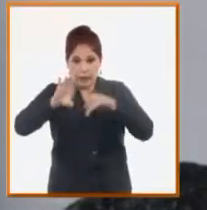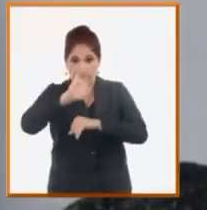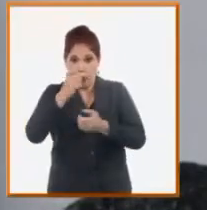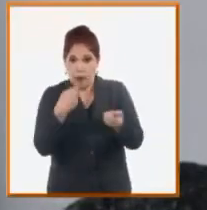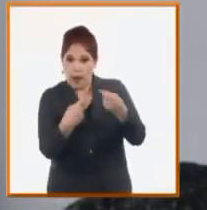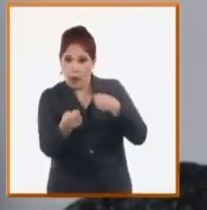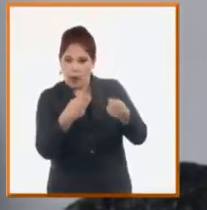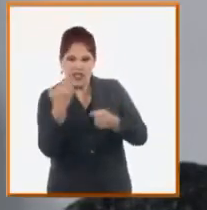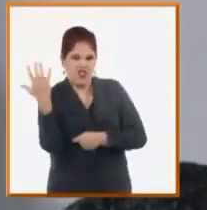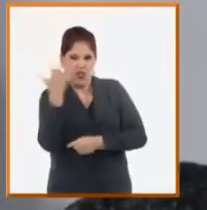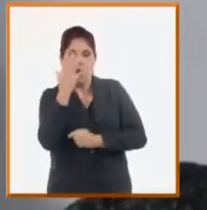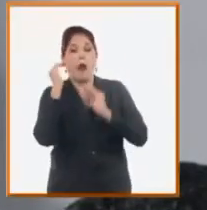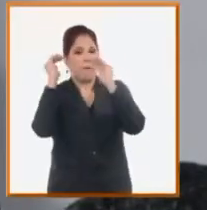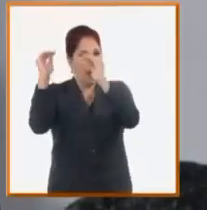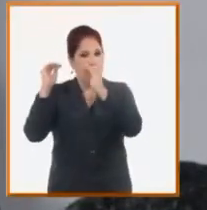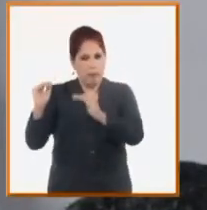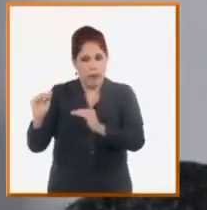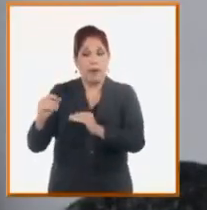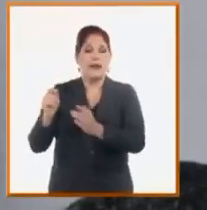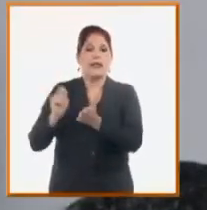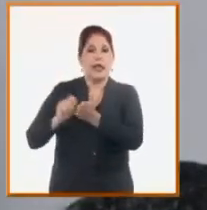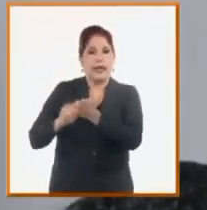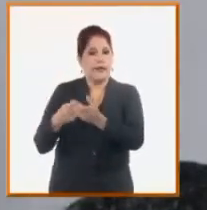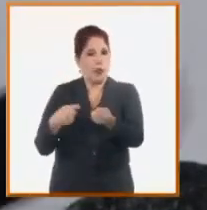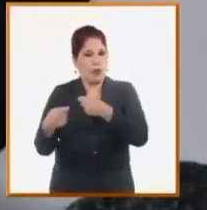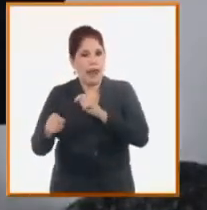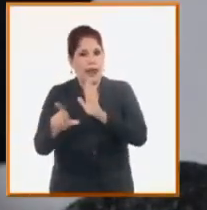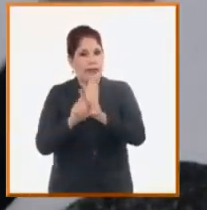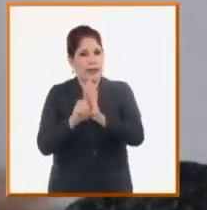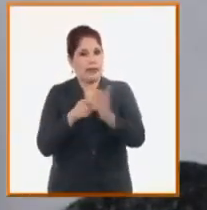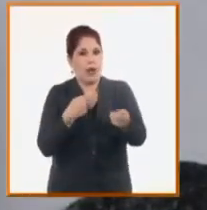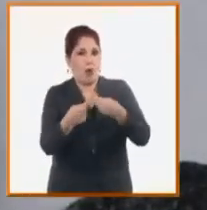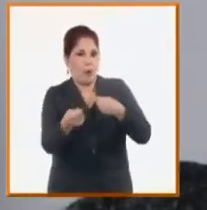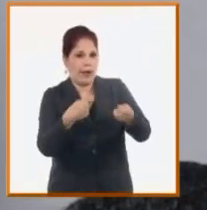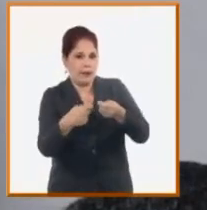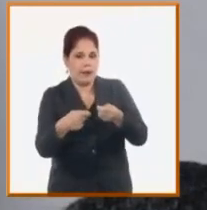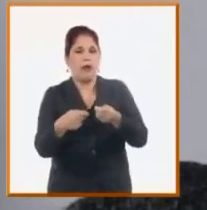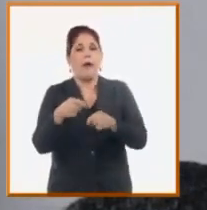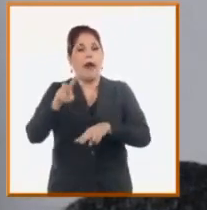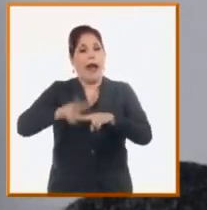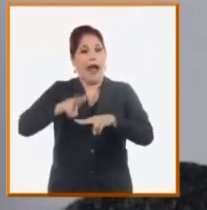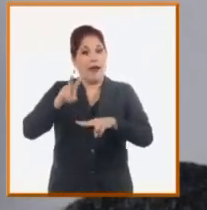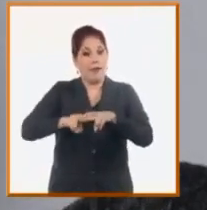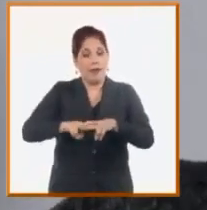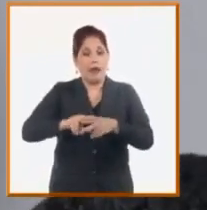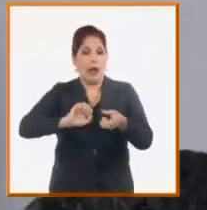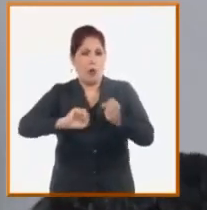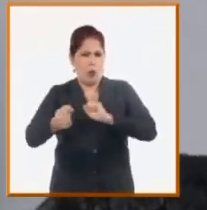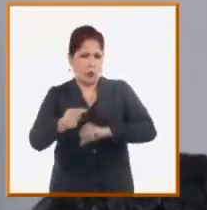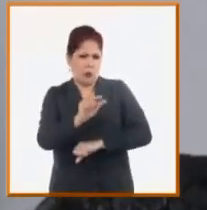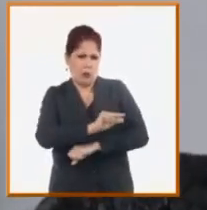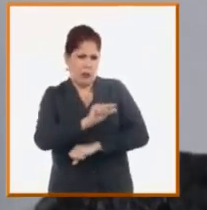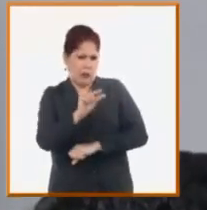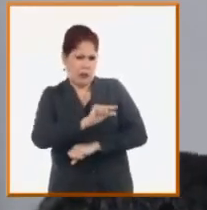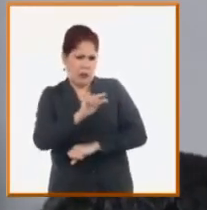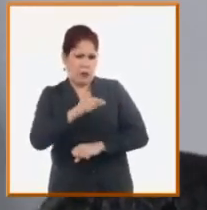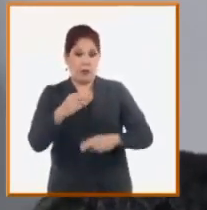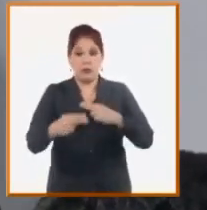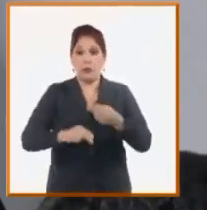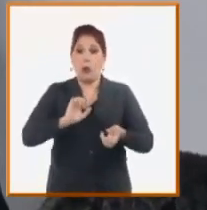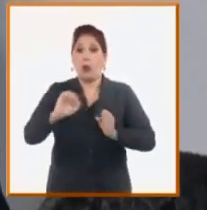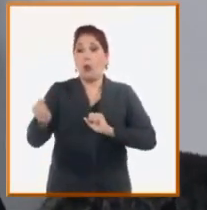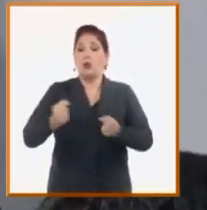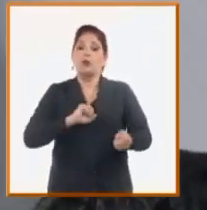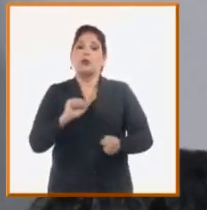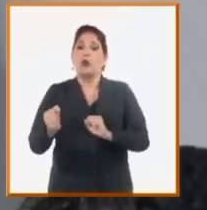Comercio Interior para ver si tienen registro comercial, las licencias que correspondan. En La Habana se hizo un control recientemente, que se controlaron a